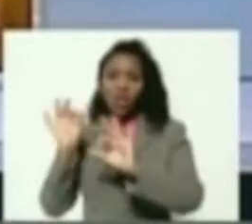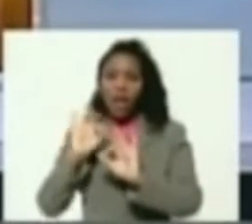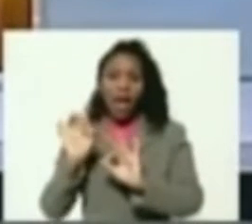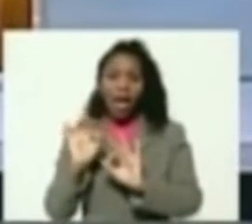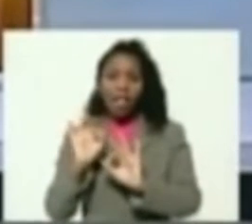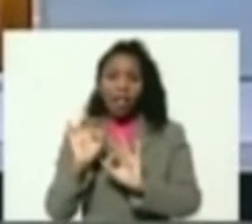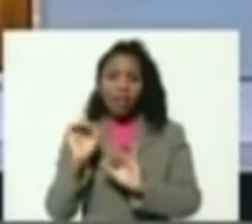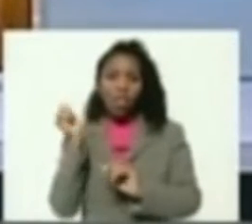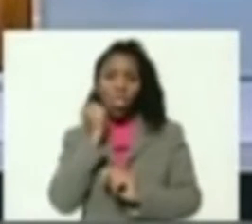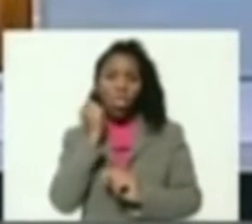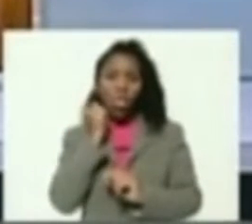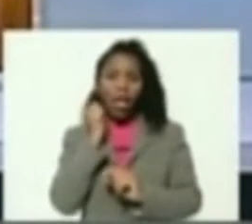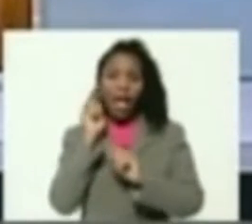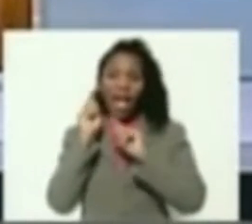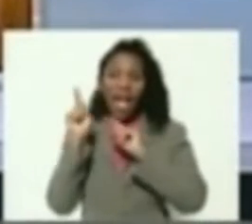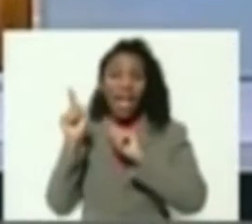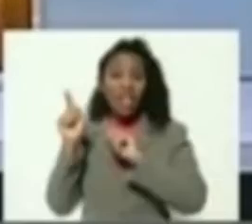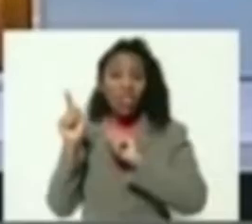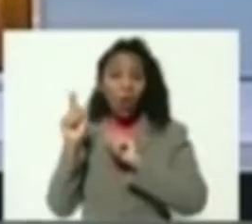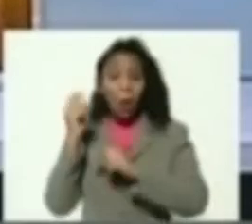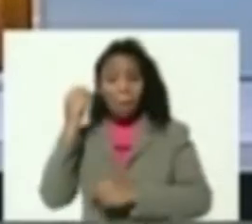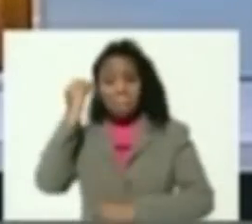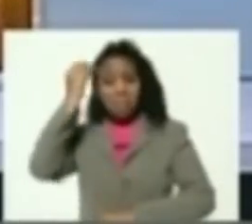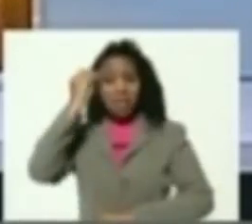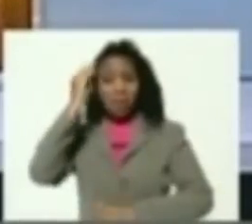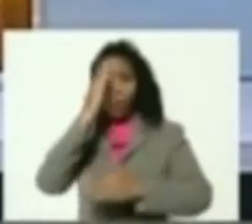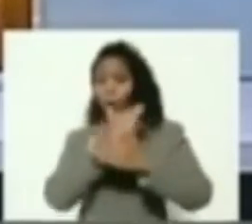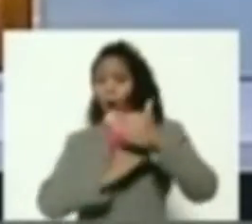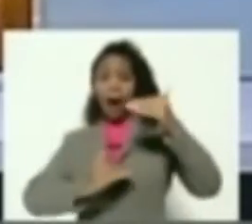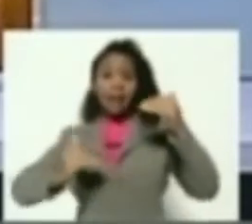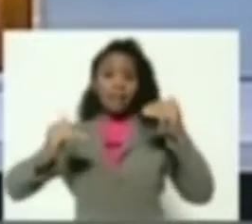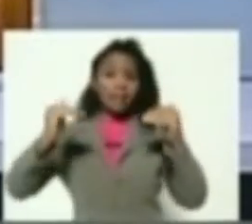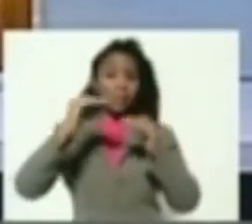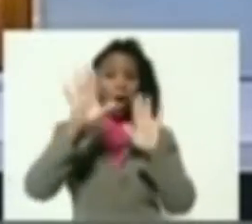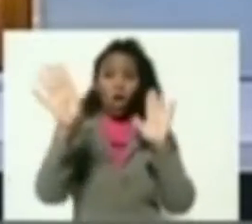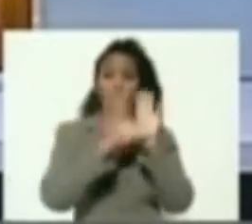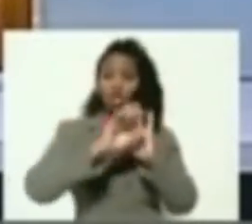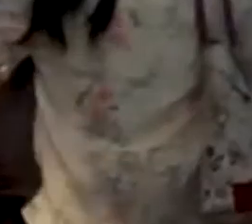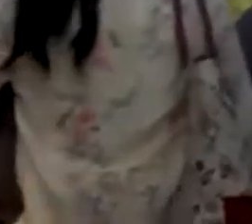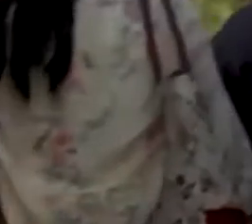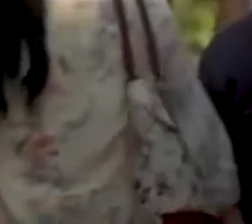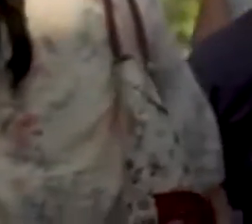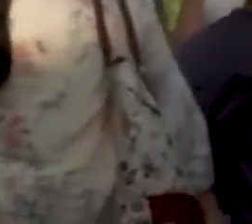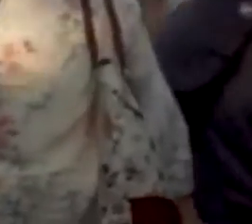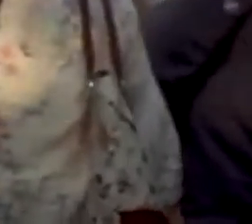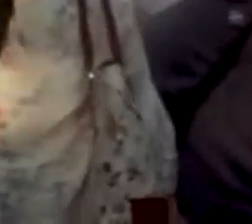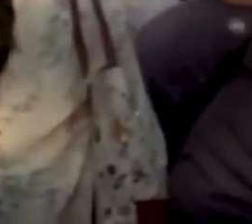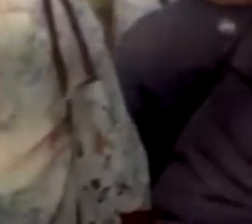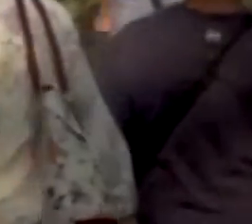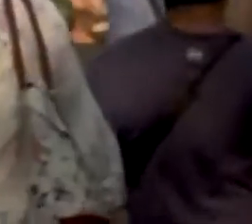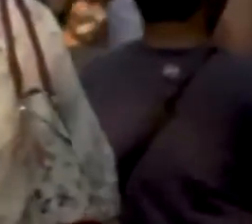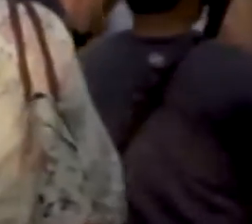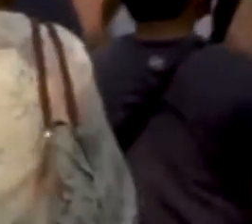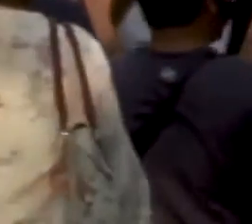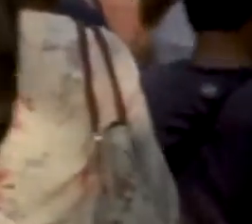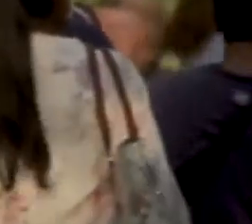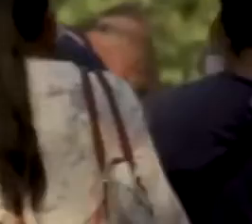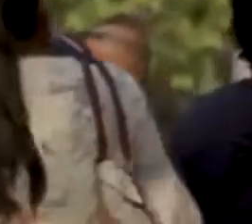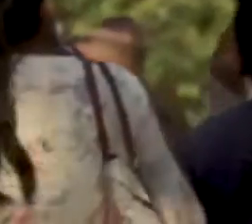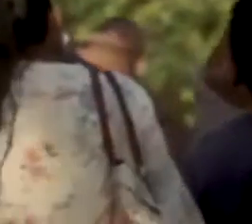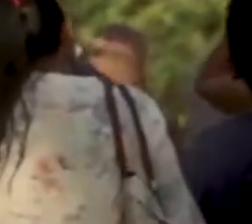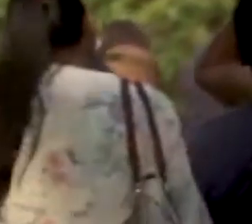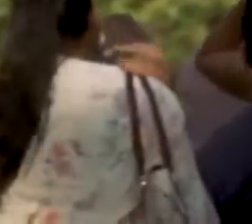protesta. Ellos se creen que están por encima de la constitución de los países. Si bien el estudio delinea las dificultades